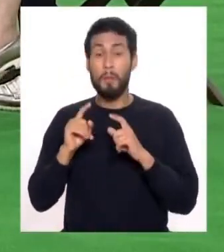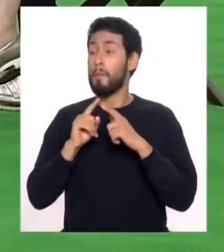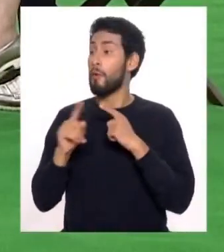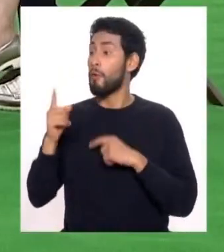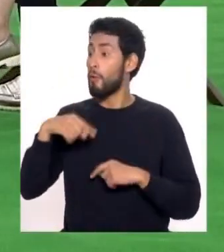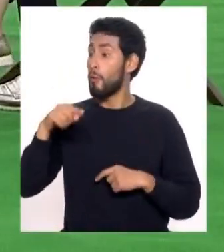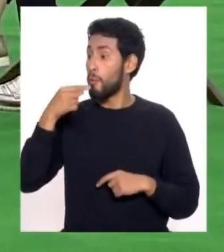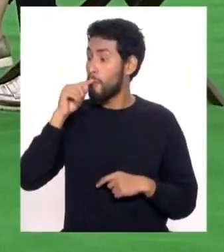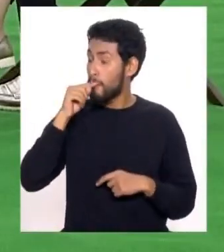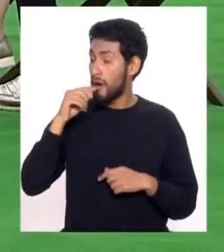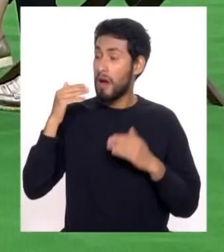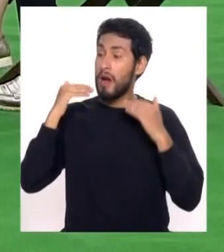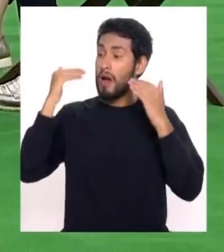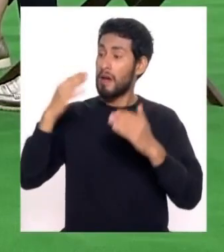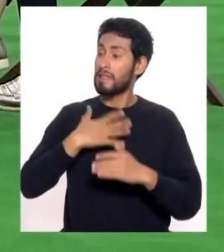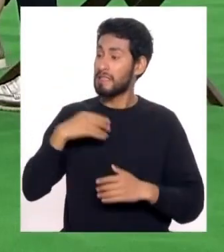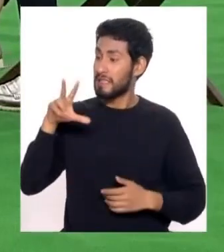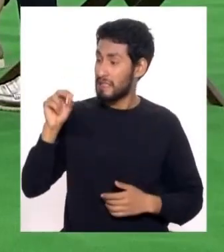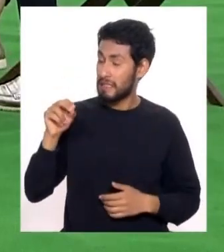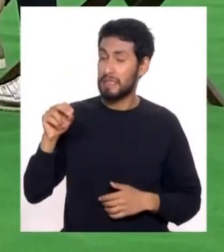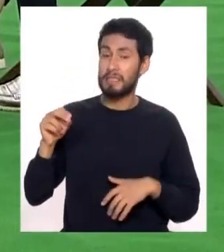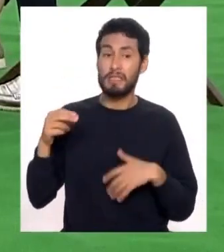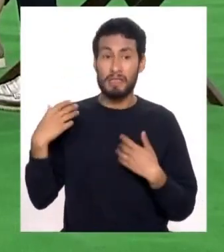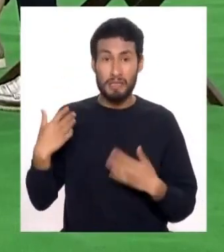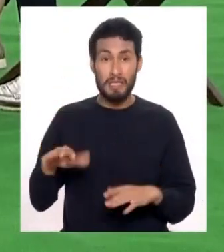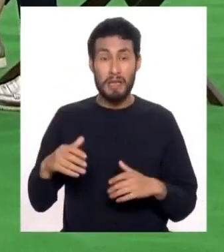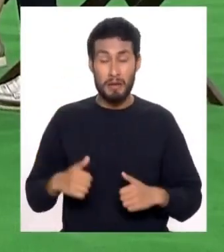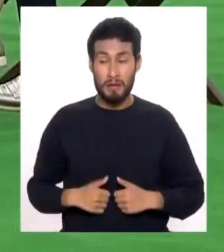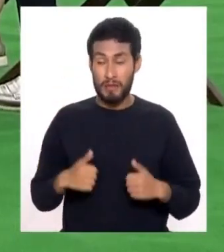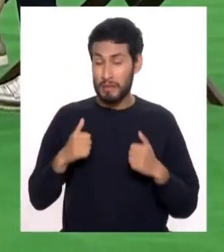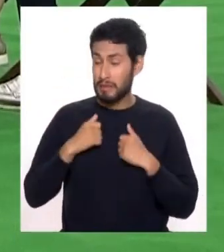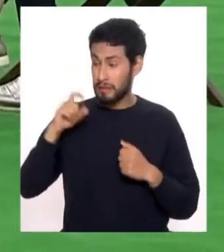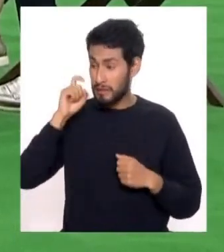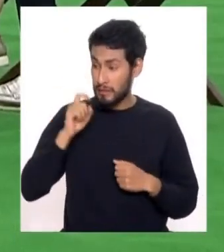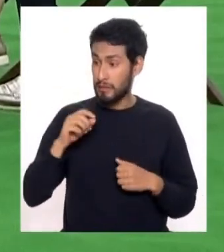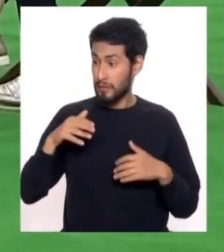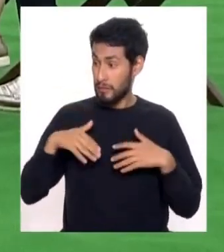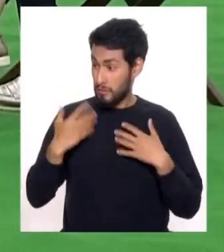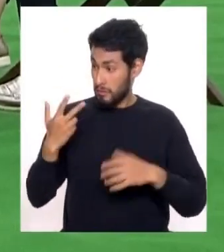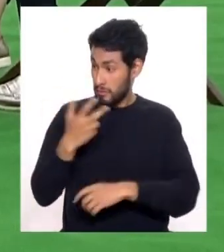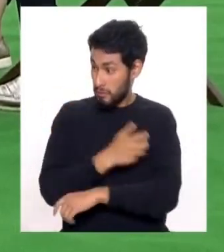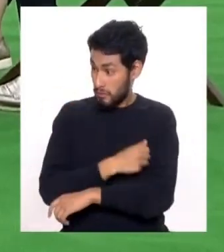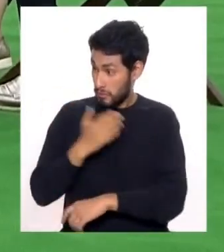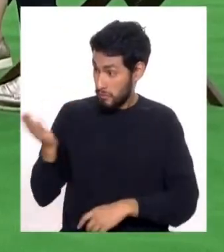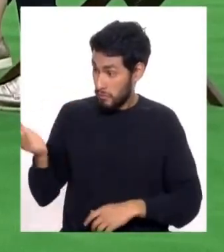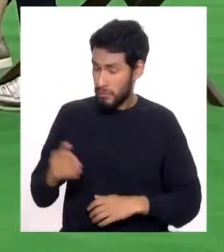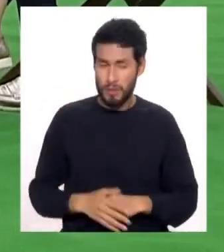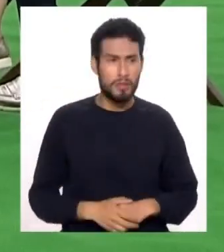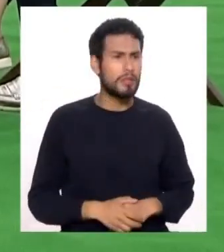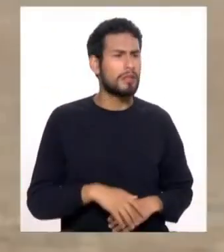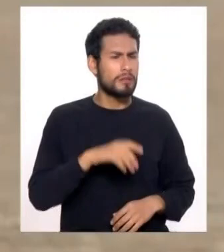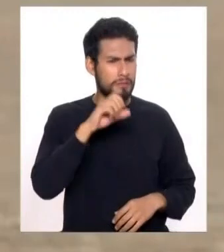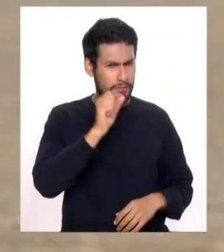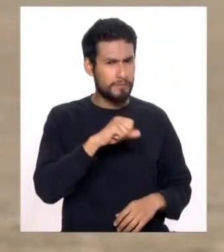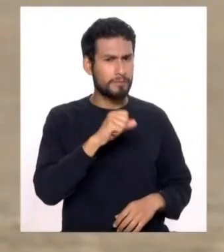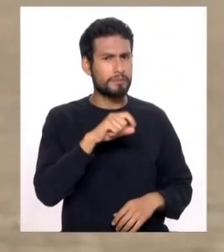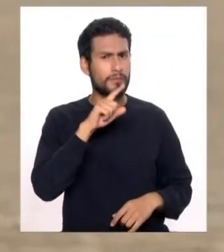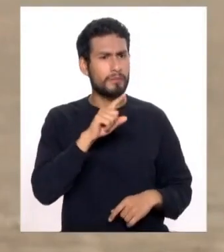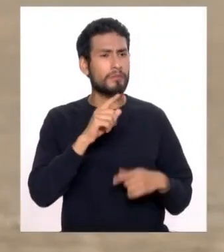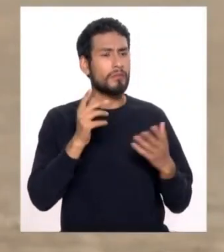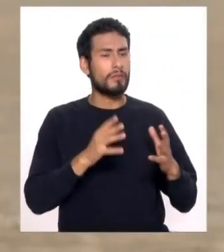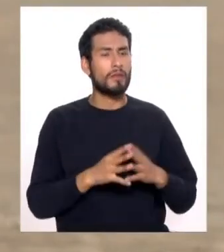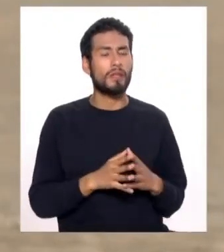las mujeres mayores de 30 años que ya han realizado su vida sexual, ¿también se pueden vacunar? En realidad sí,